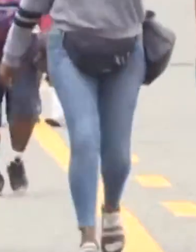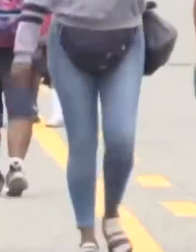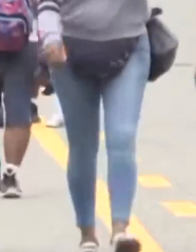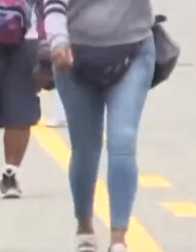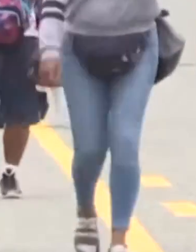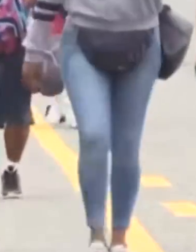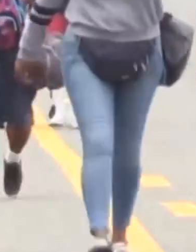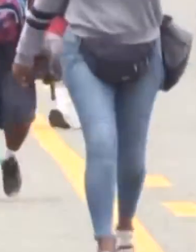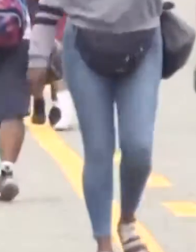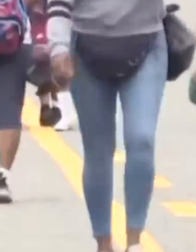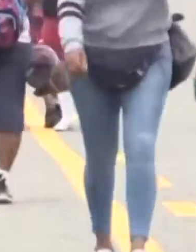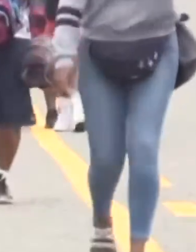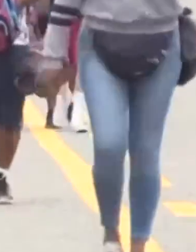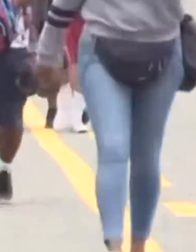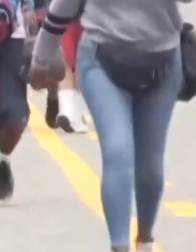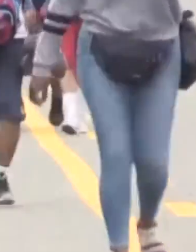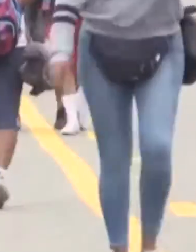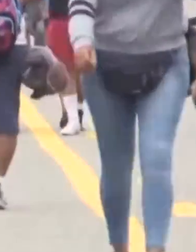Miren,